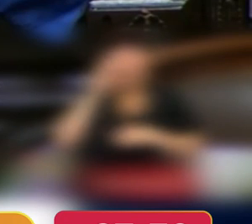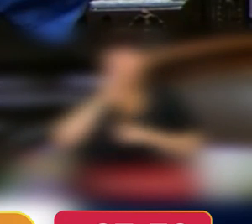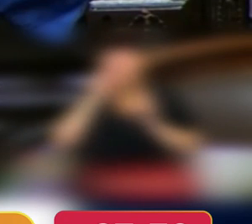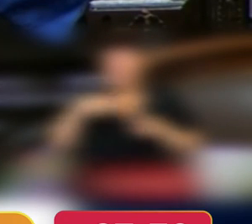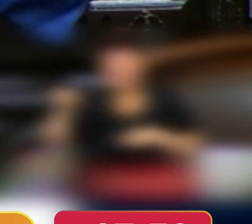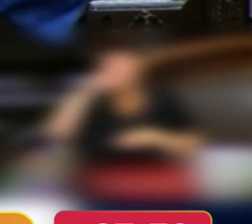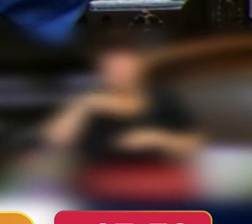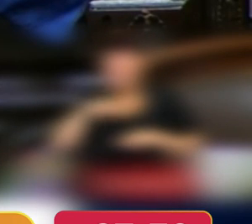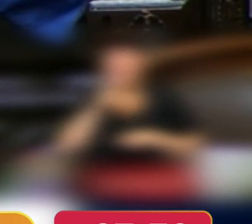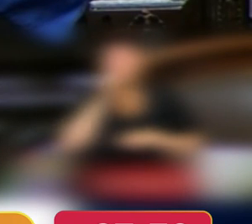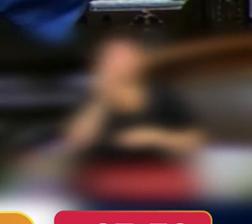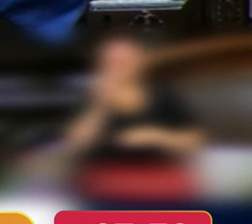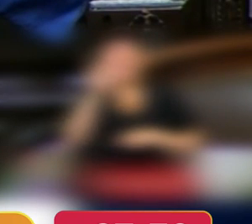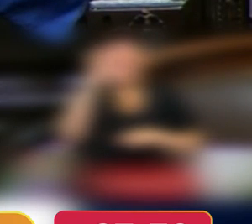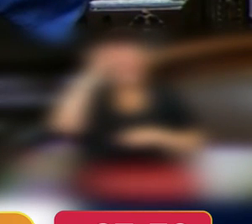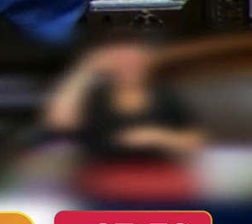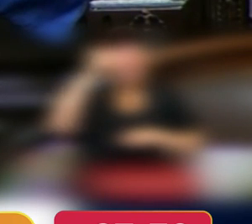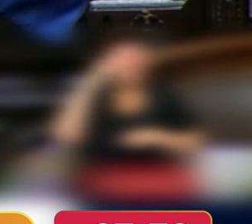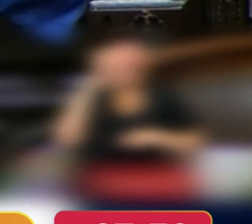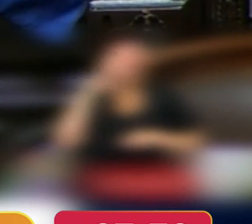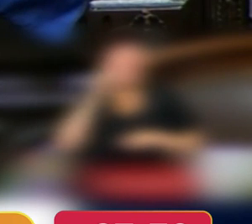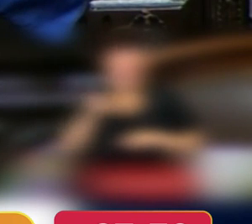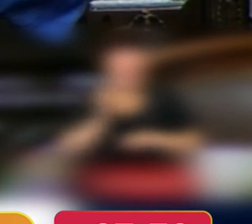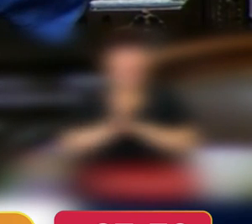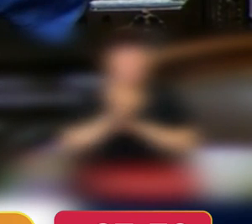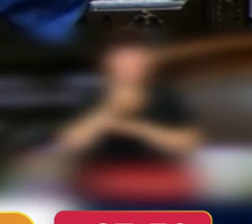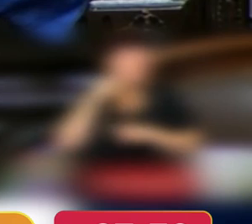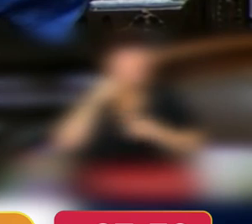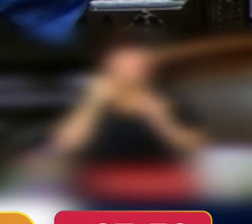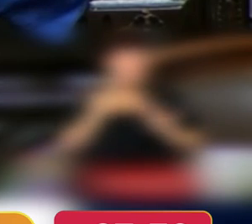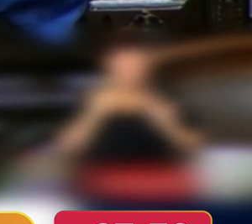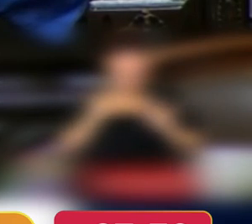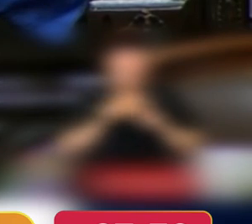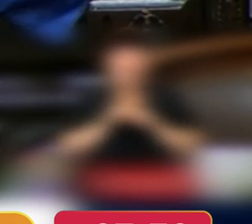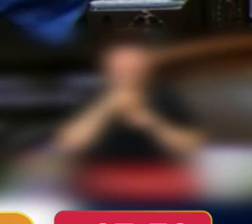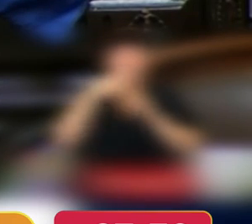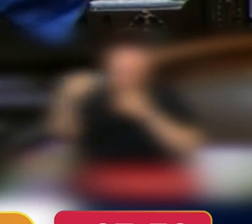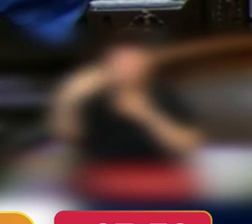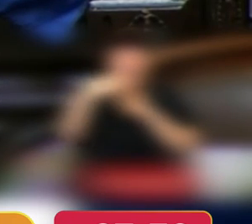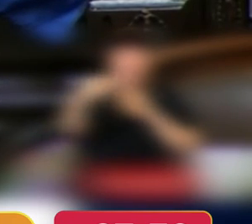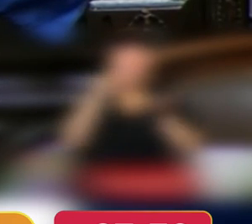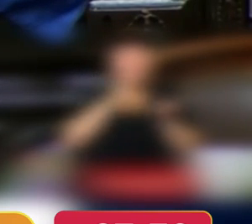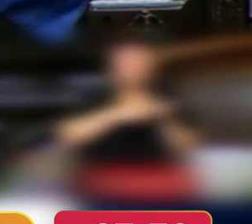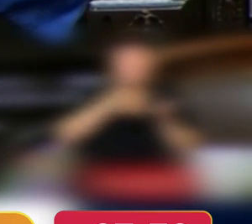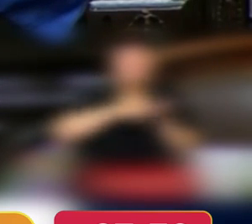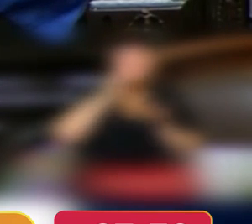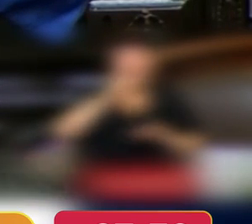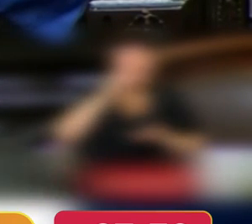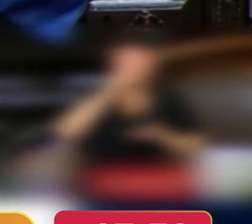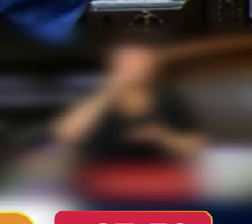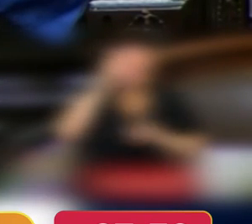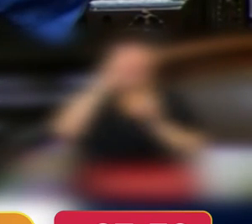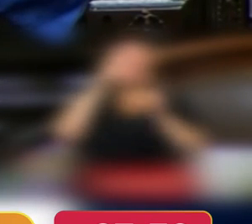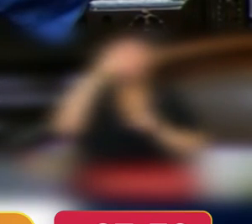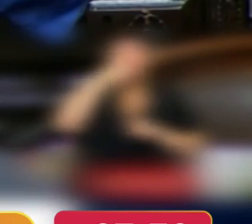legisladora, la palabra demagogia que retumba por acá como un eco de algunos que lo dicen